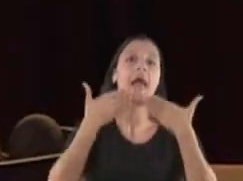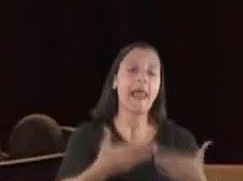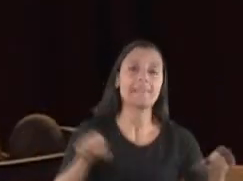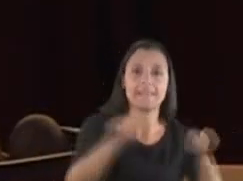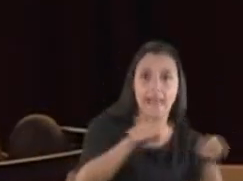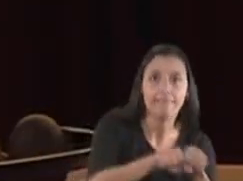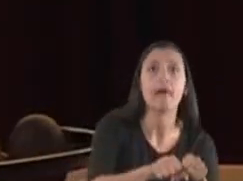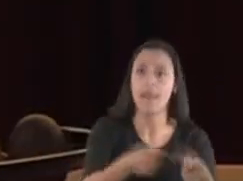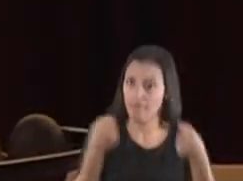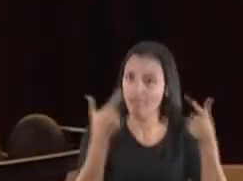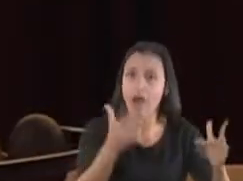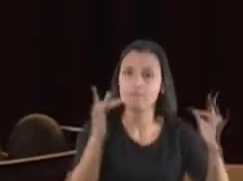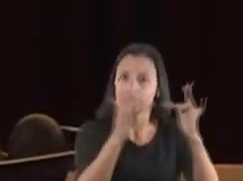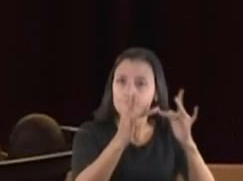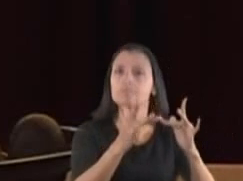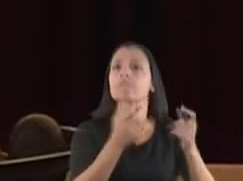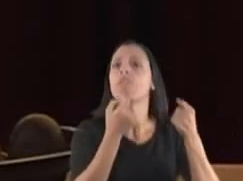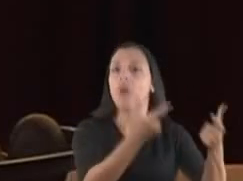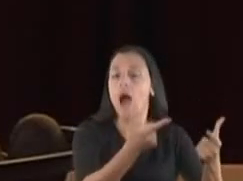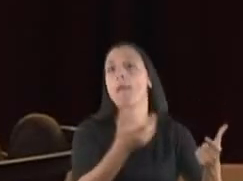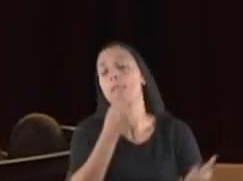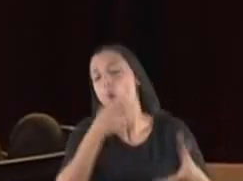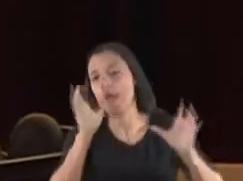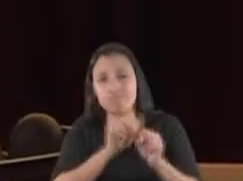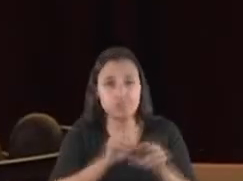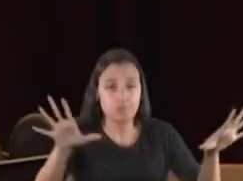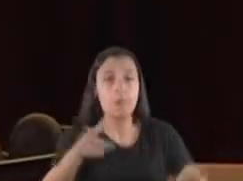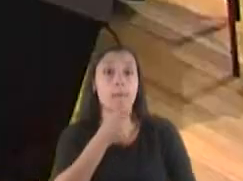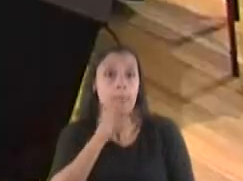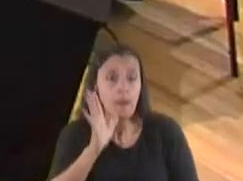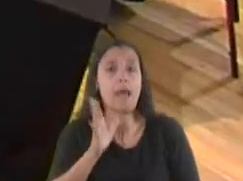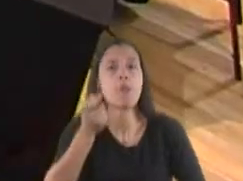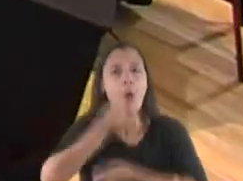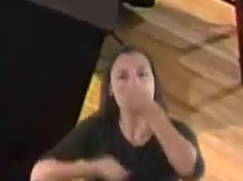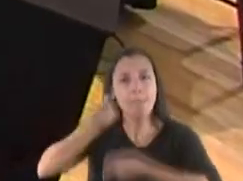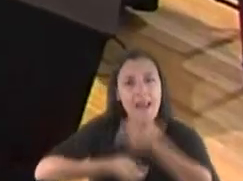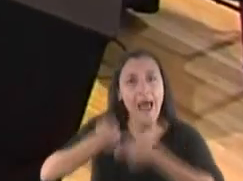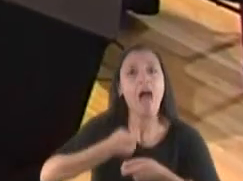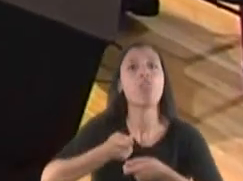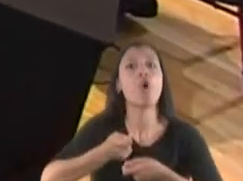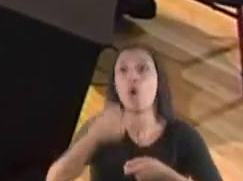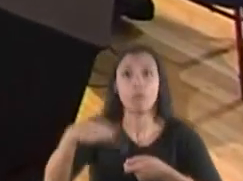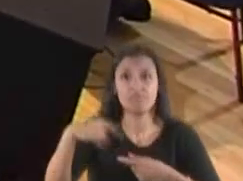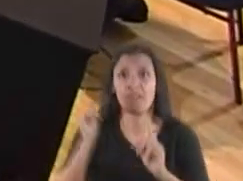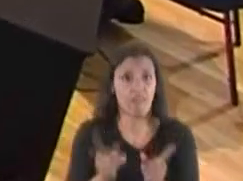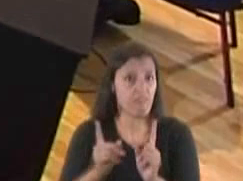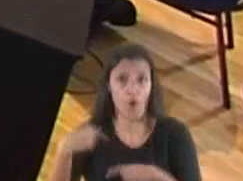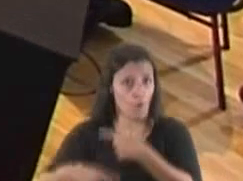Internet ha permitido que, por ejemplo, los mercados financieros nunca dejen de